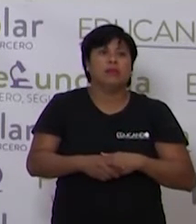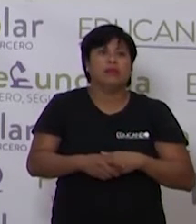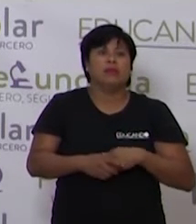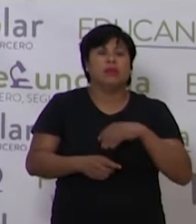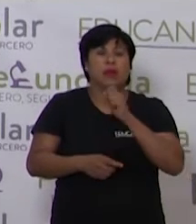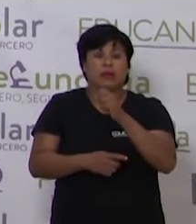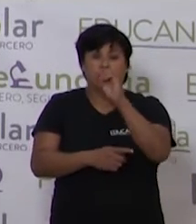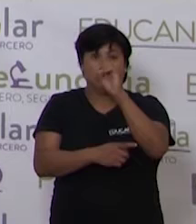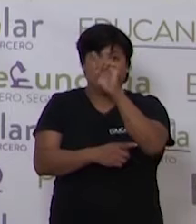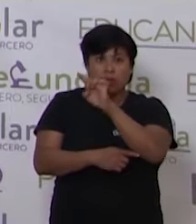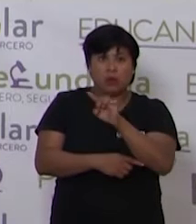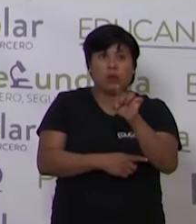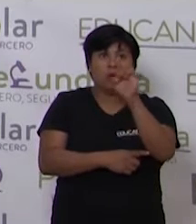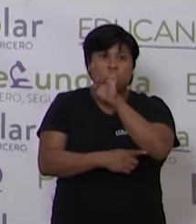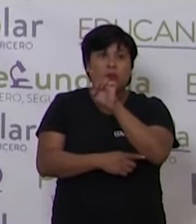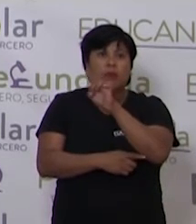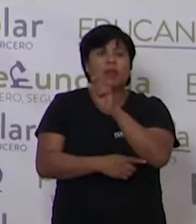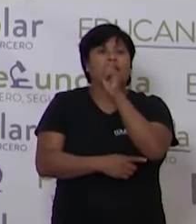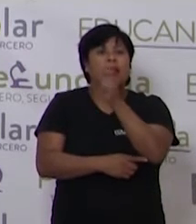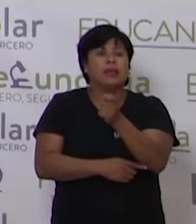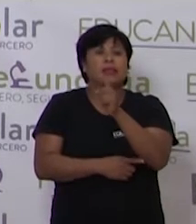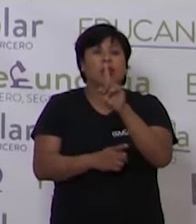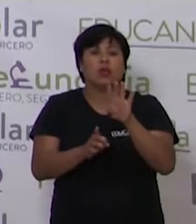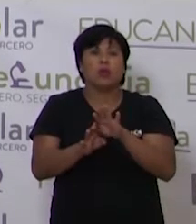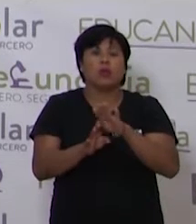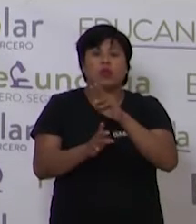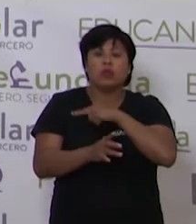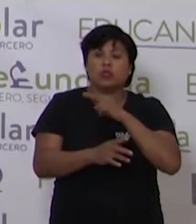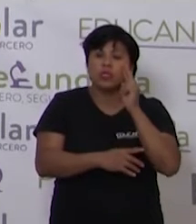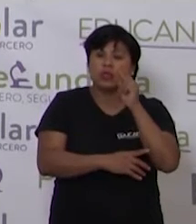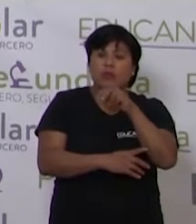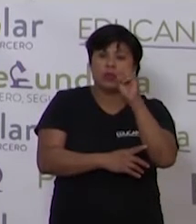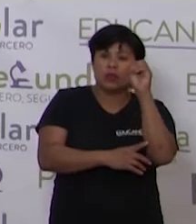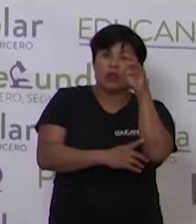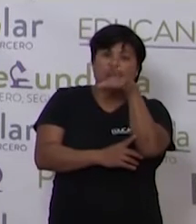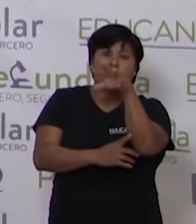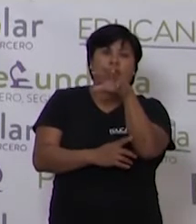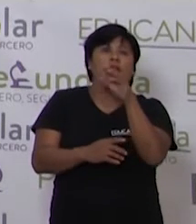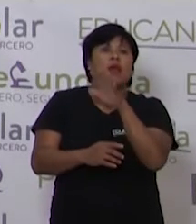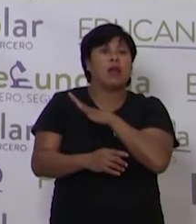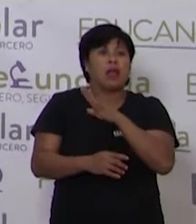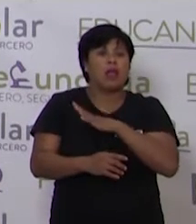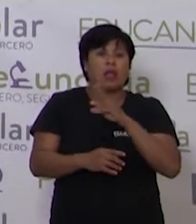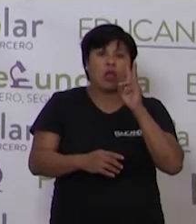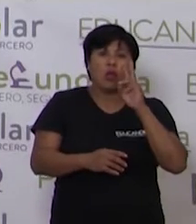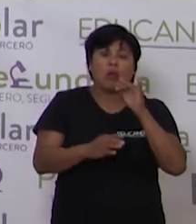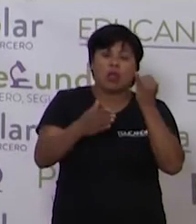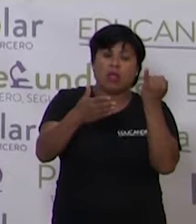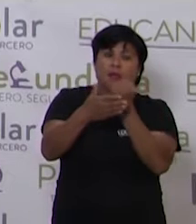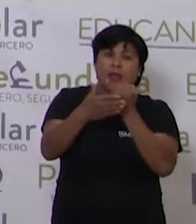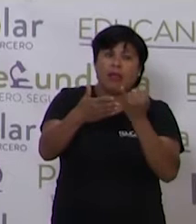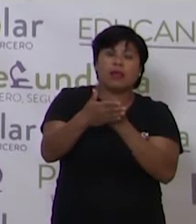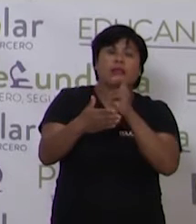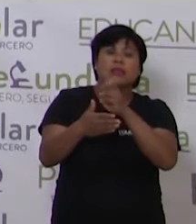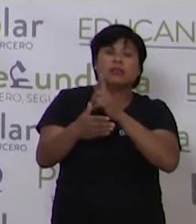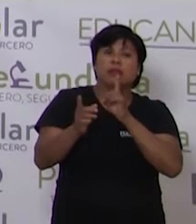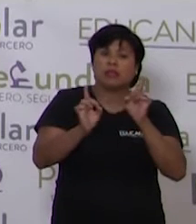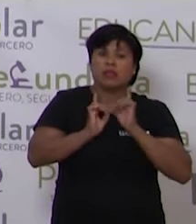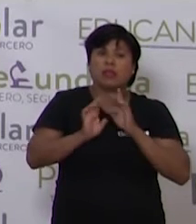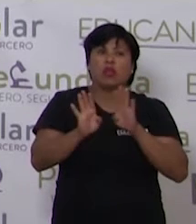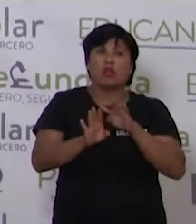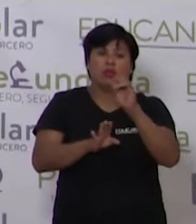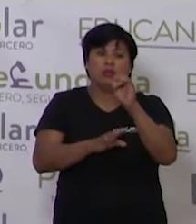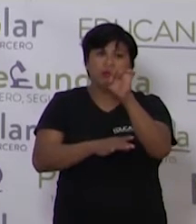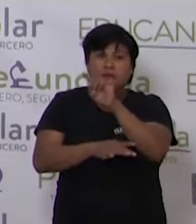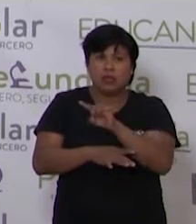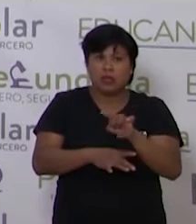el círculo es una lámpara que me está reflejando una imagen y me está dando un